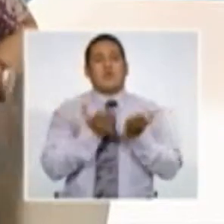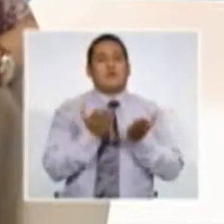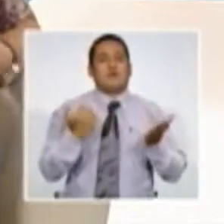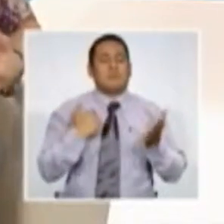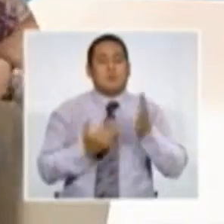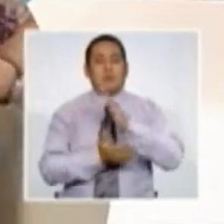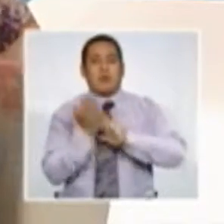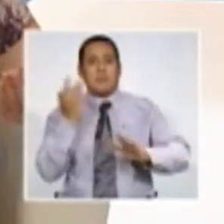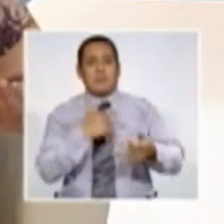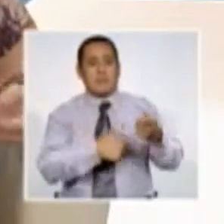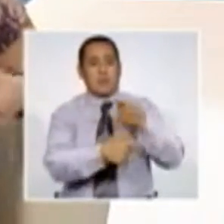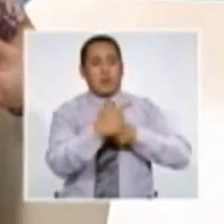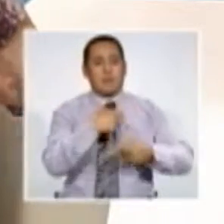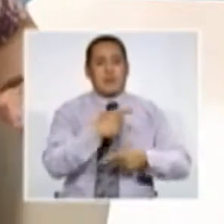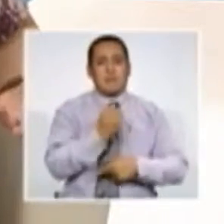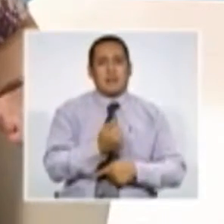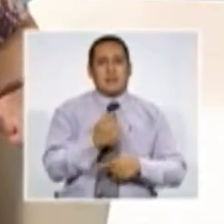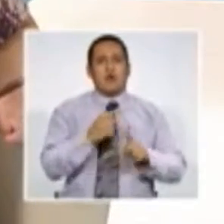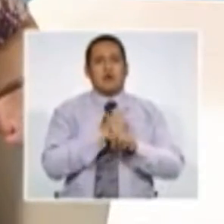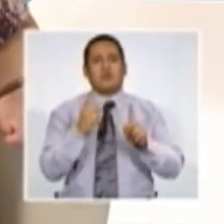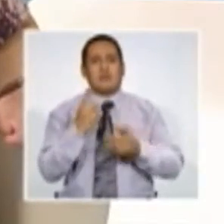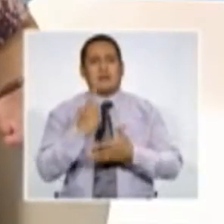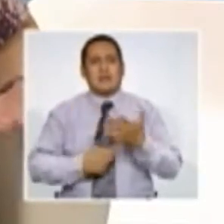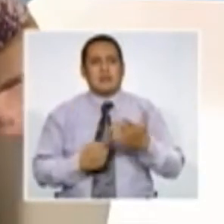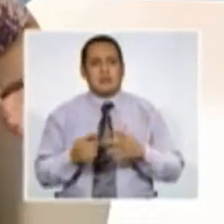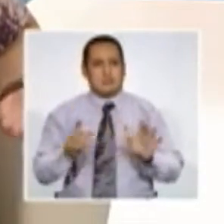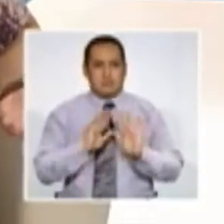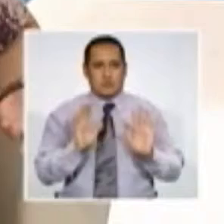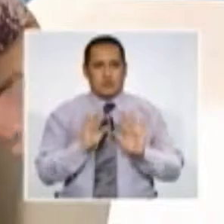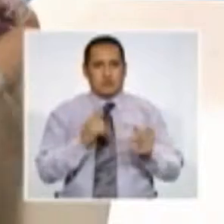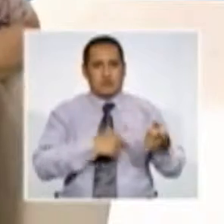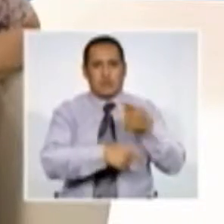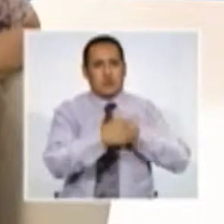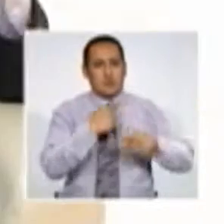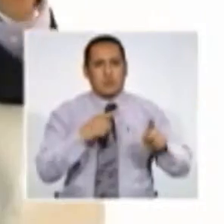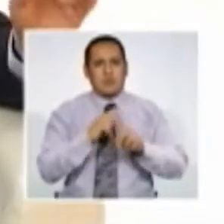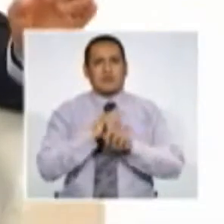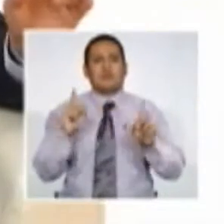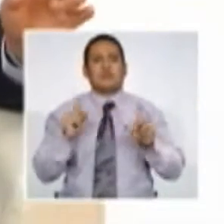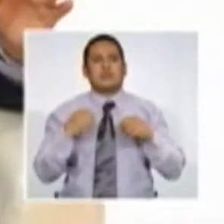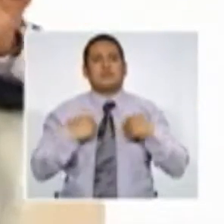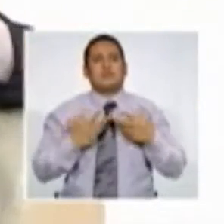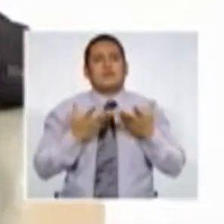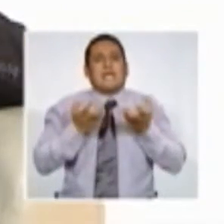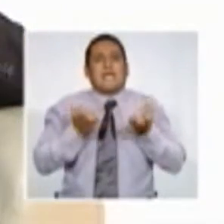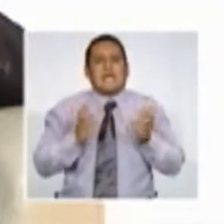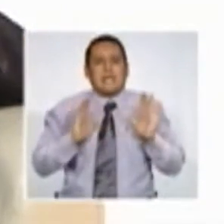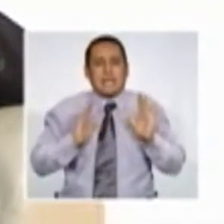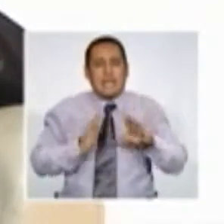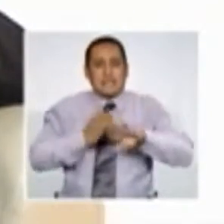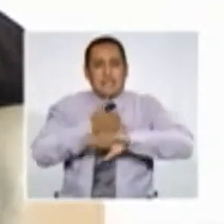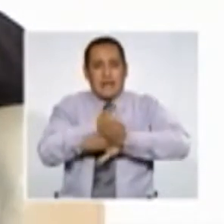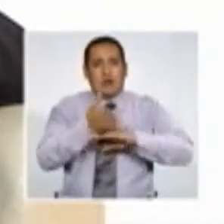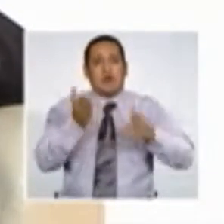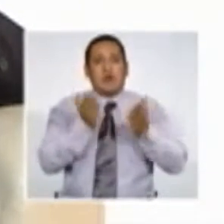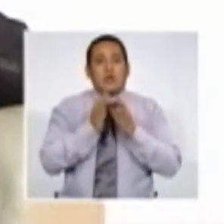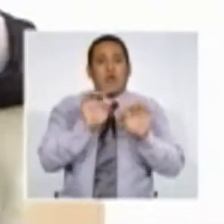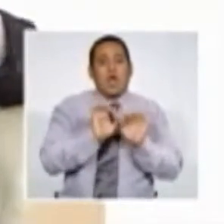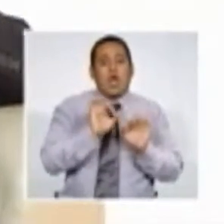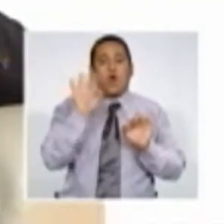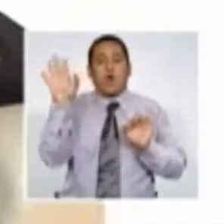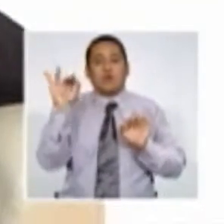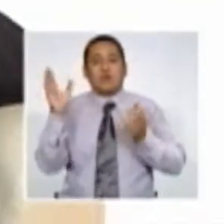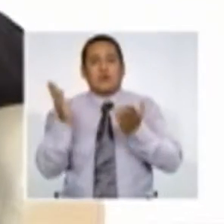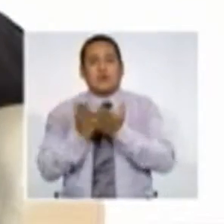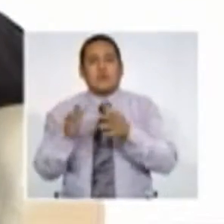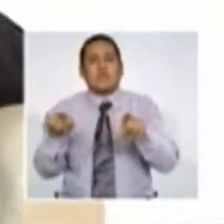acuerdo con el colegio y ¿me lo devuelven o qué fue ese dinero? No solo que no te lo devuelven, claro, sino que si tú quieres matricular a tu hijo